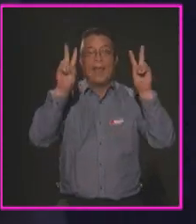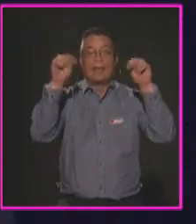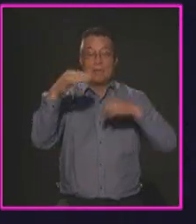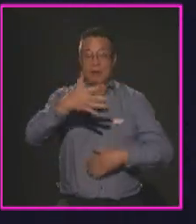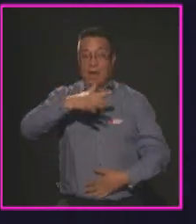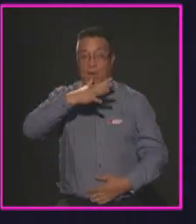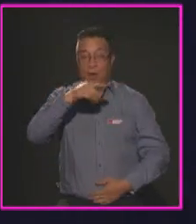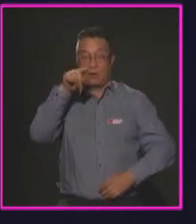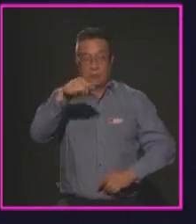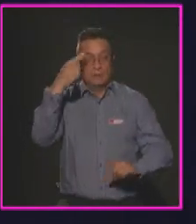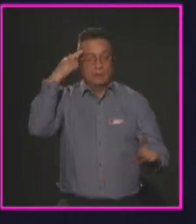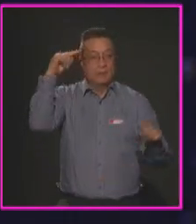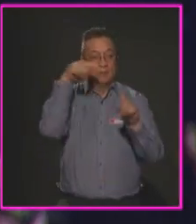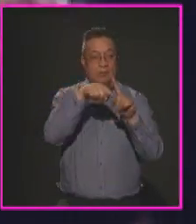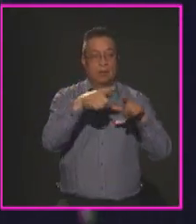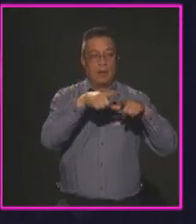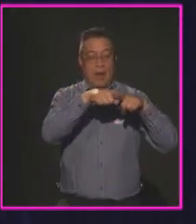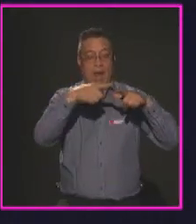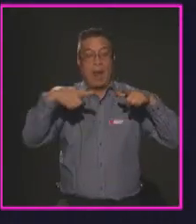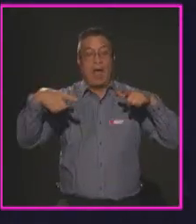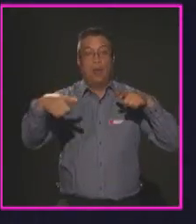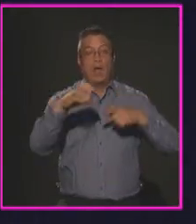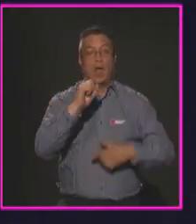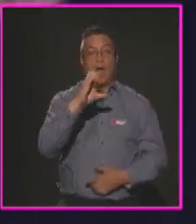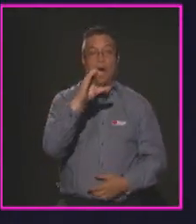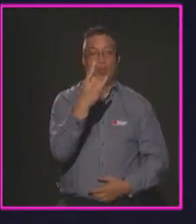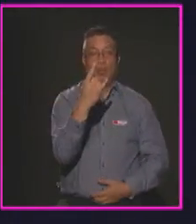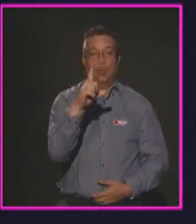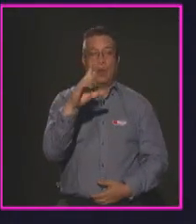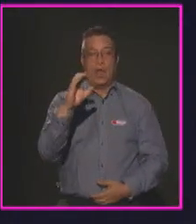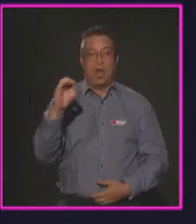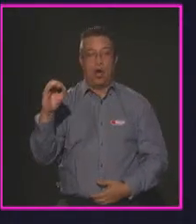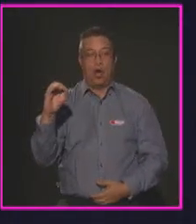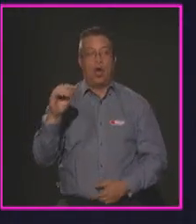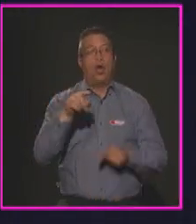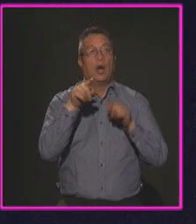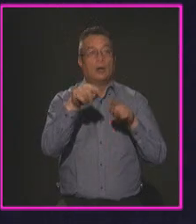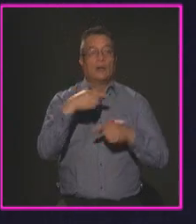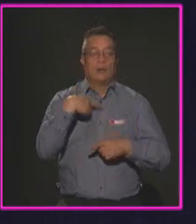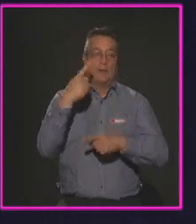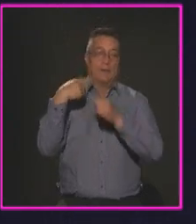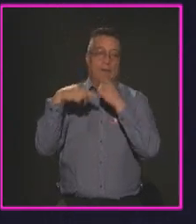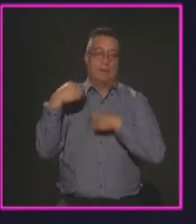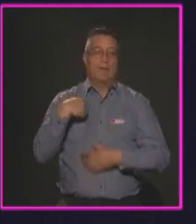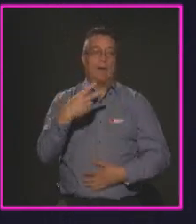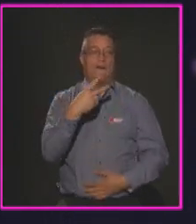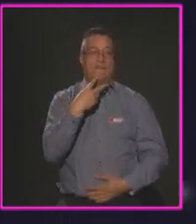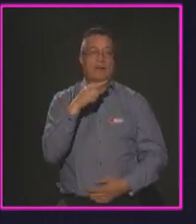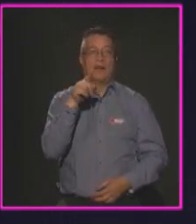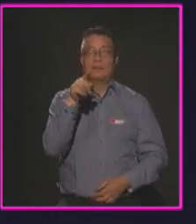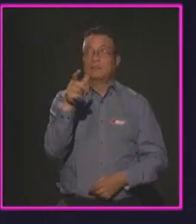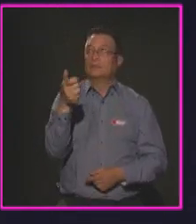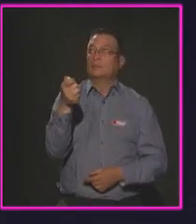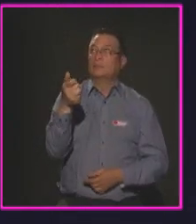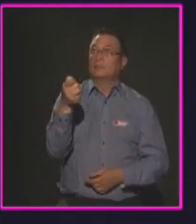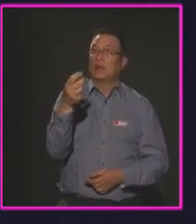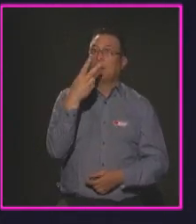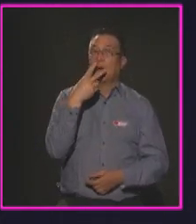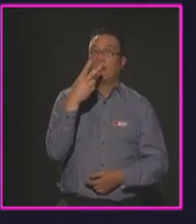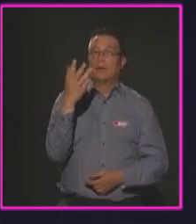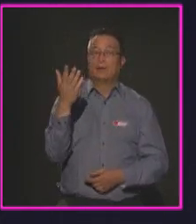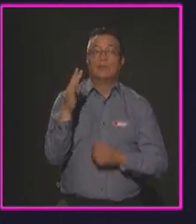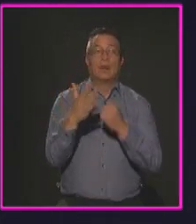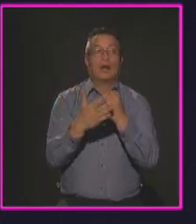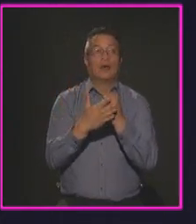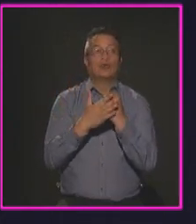nuestra querida laguna de Aculeo. Y en la historia de mi vida, por supuesto que esto no funciona. A ver si es que alguien me